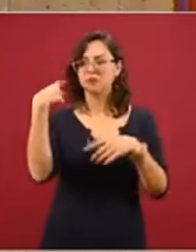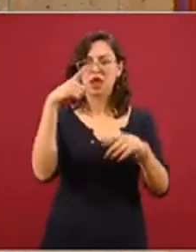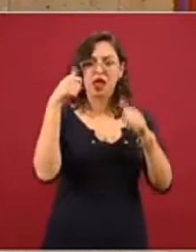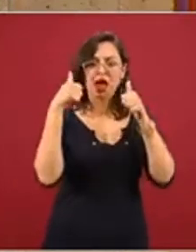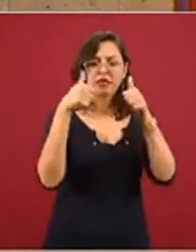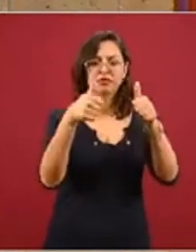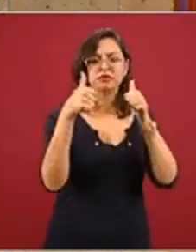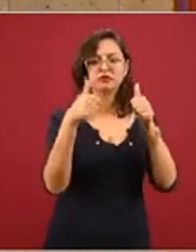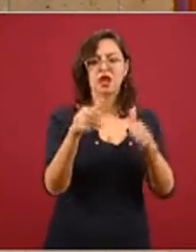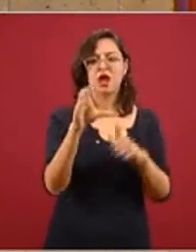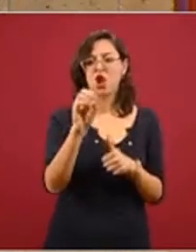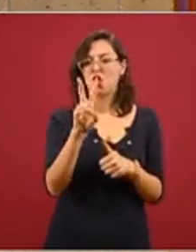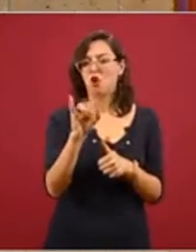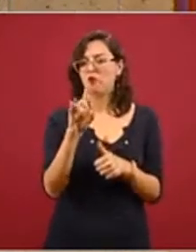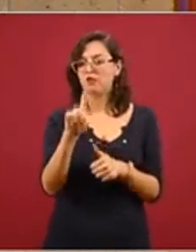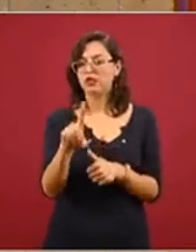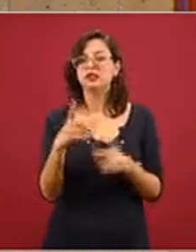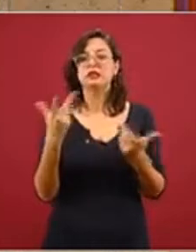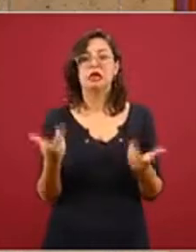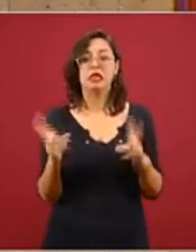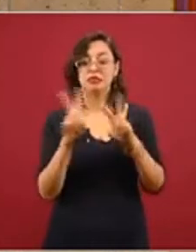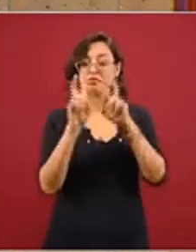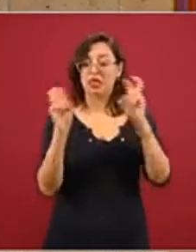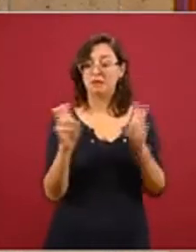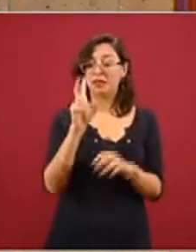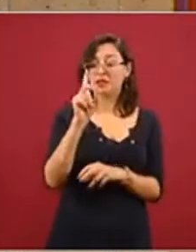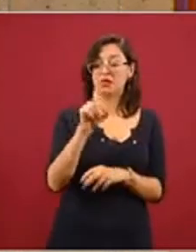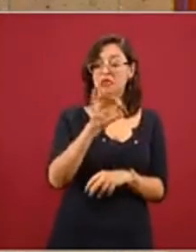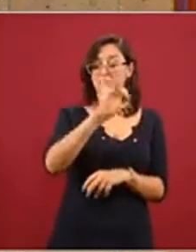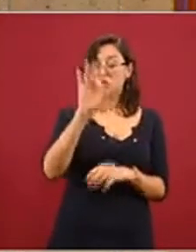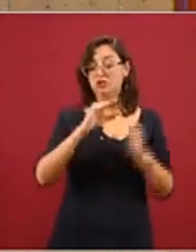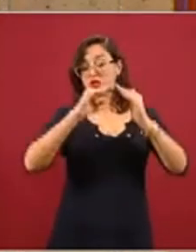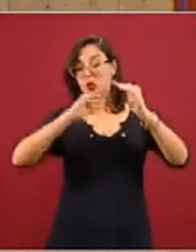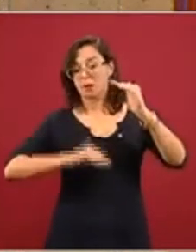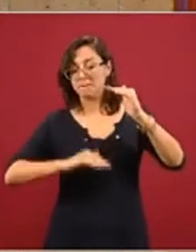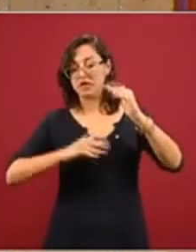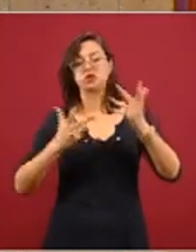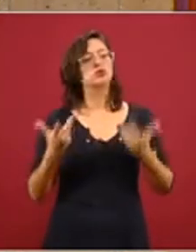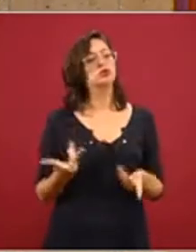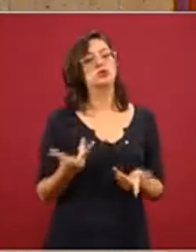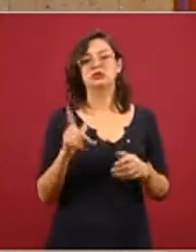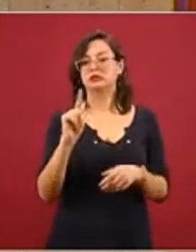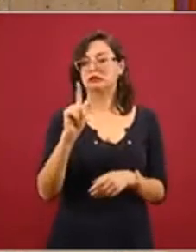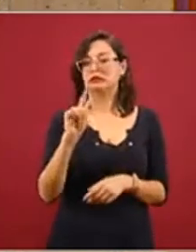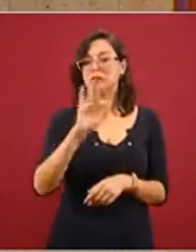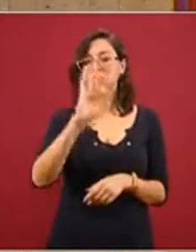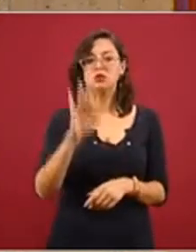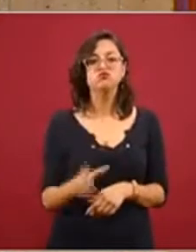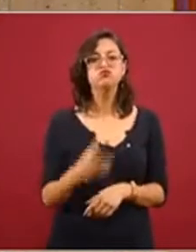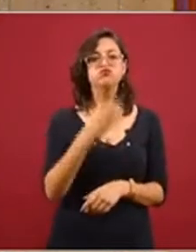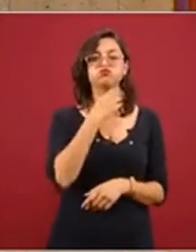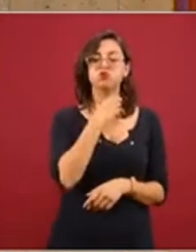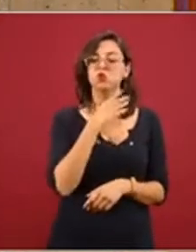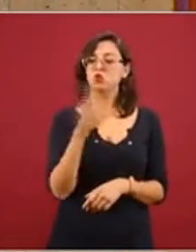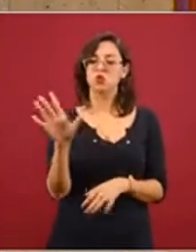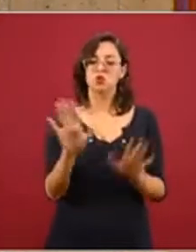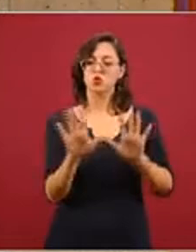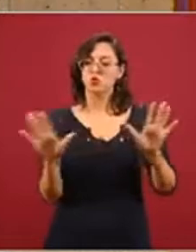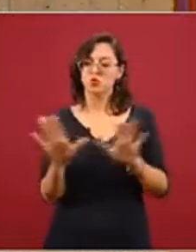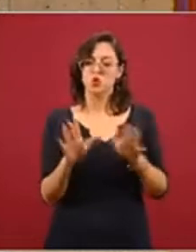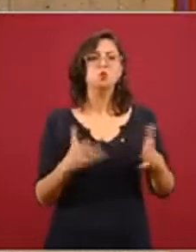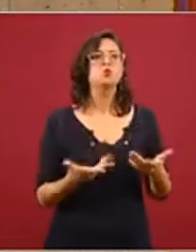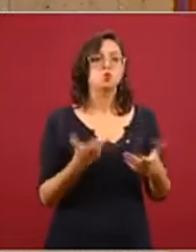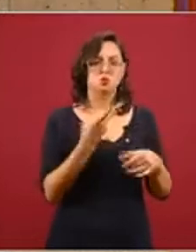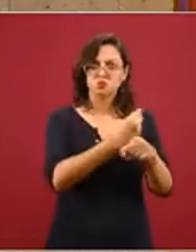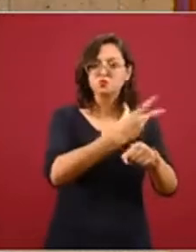de riesgo o no acercarse al nivel de seguridad de tener ocupaciones del 70% o disponibilidades del 30%